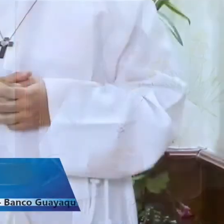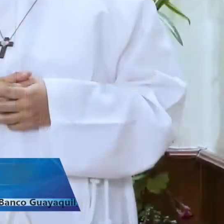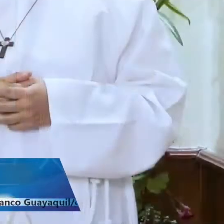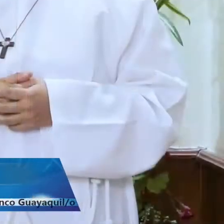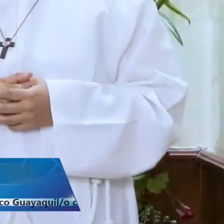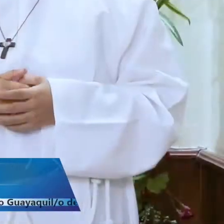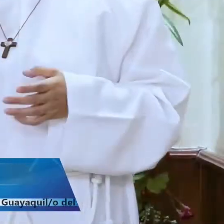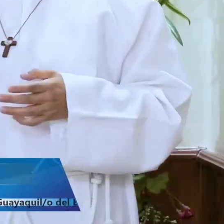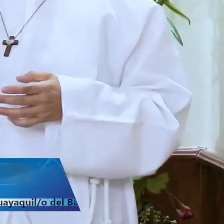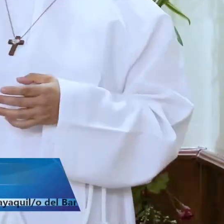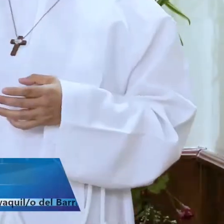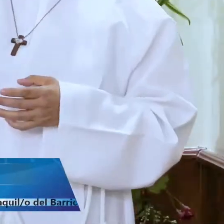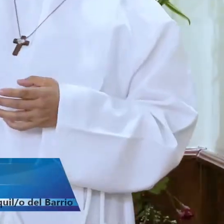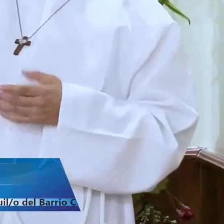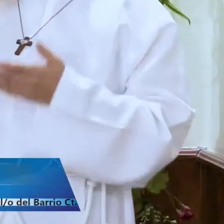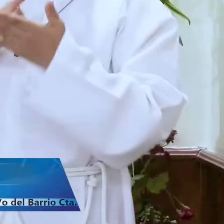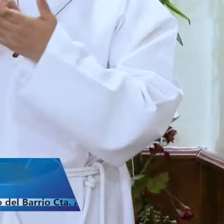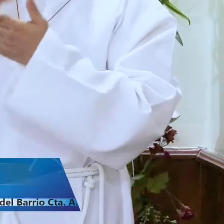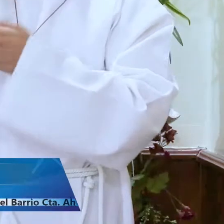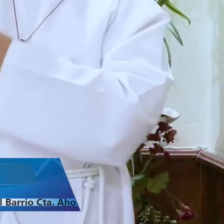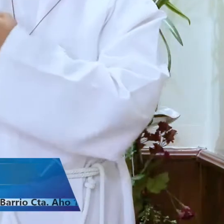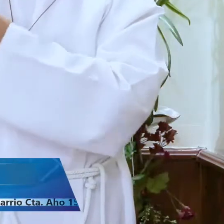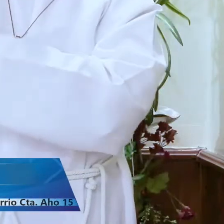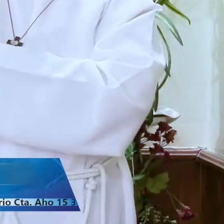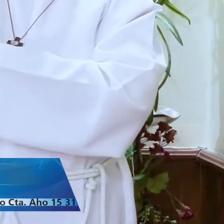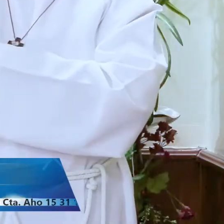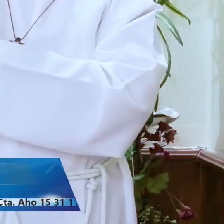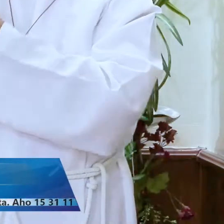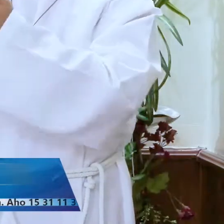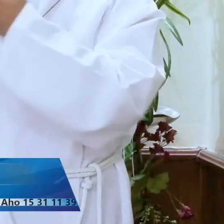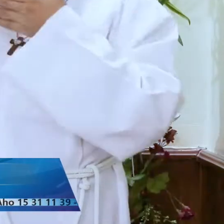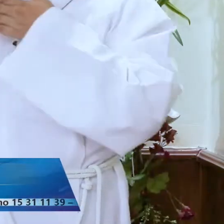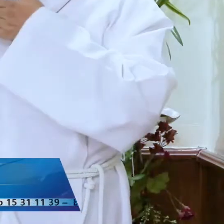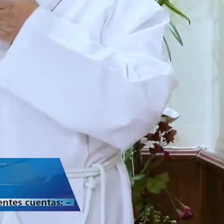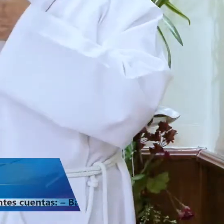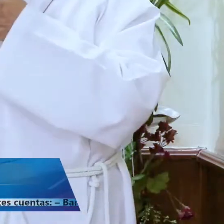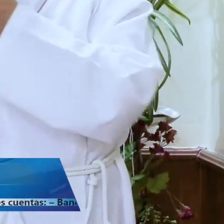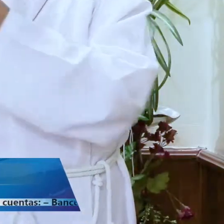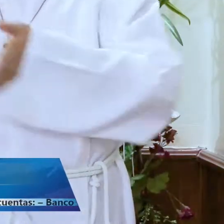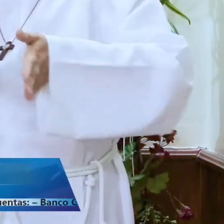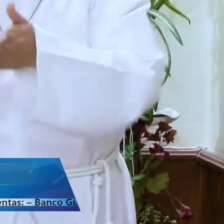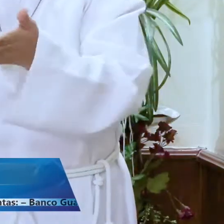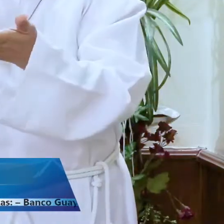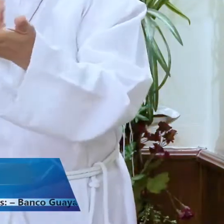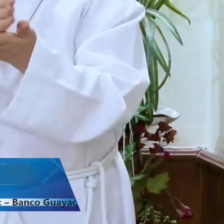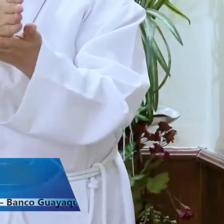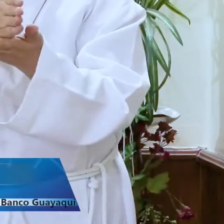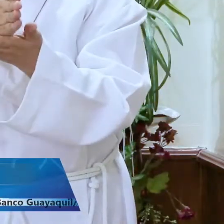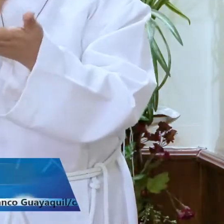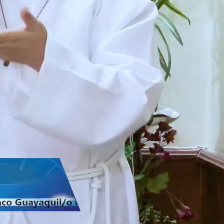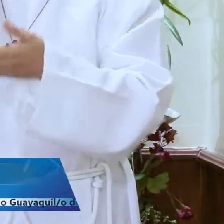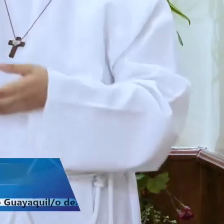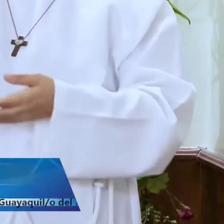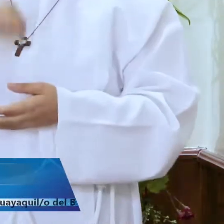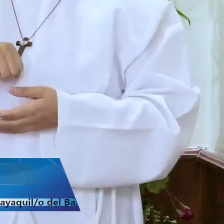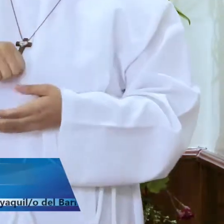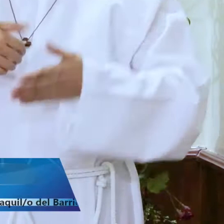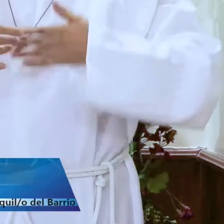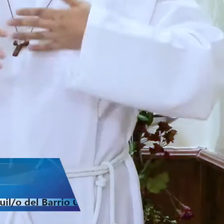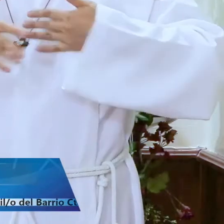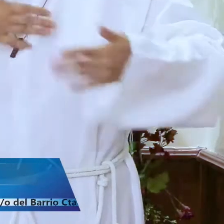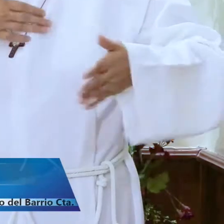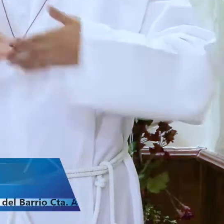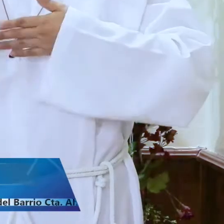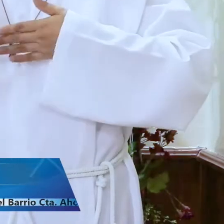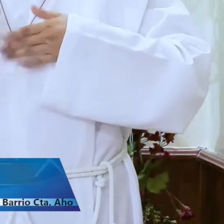por ser un dios fiel a sus promesas me guía por el sendero recto así aunque camine